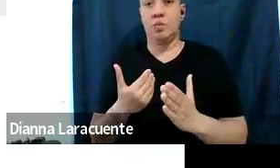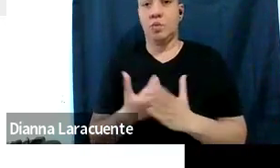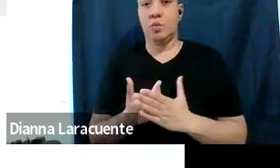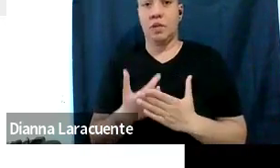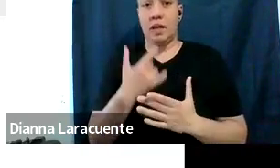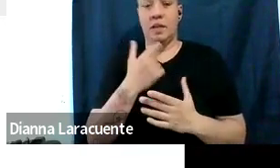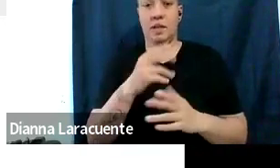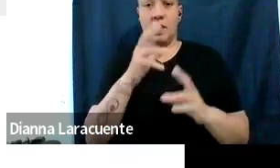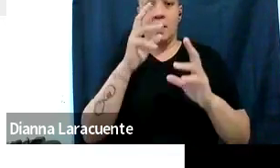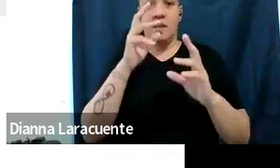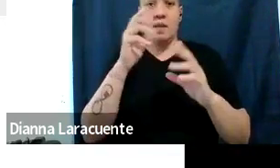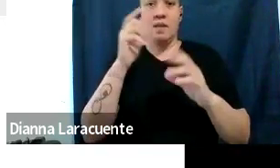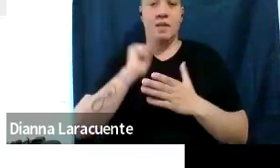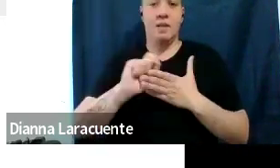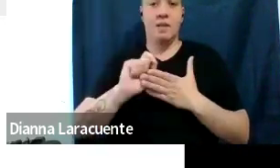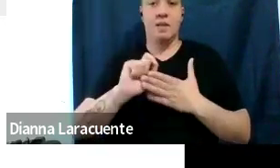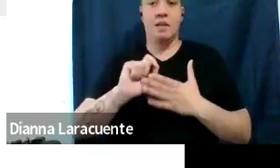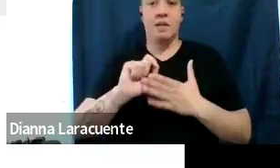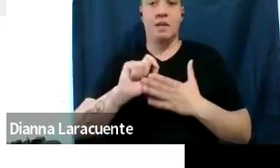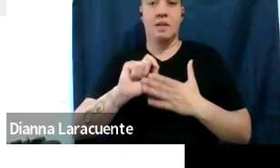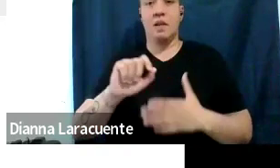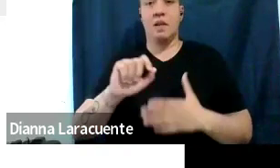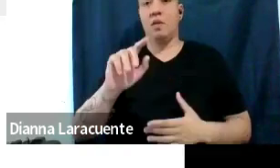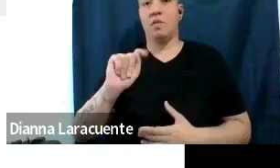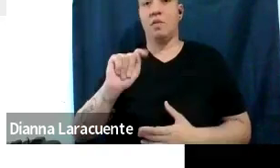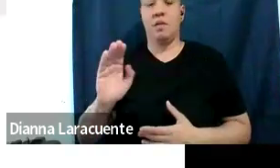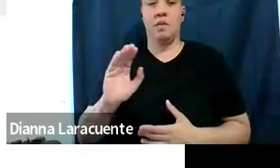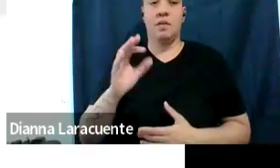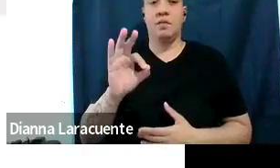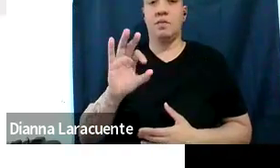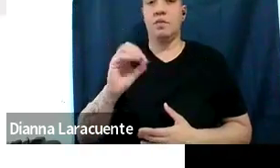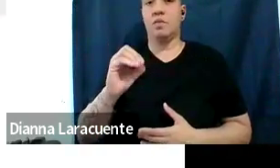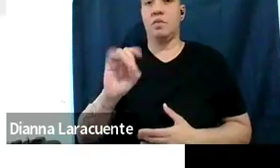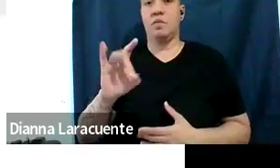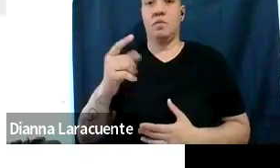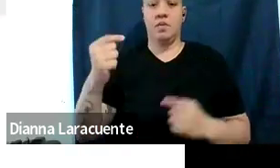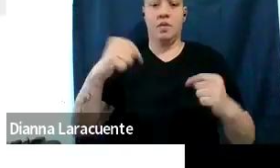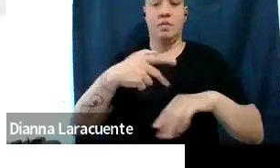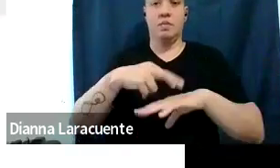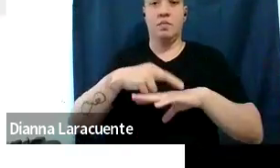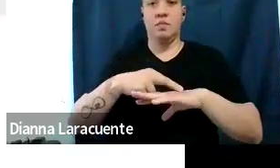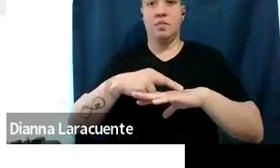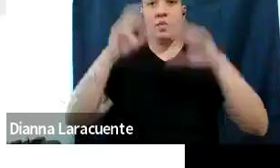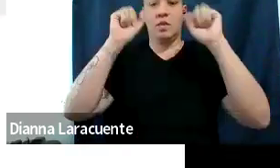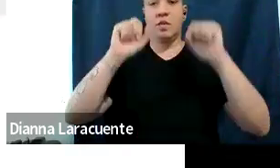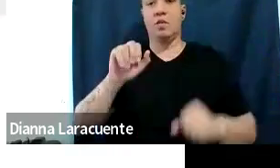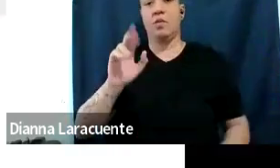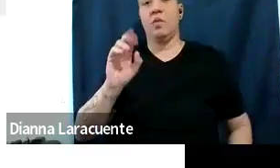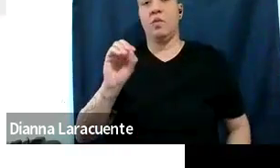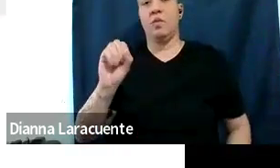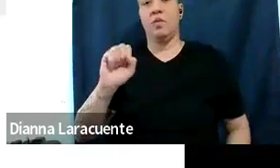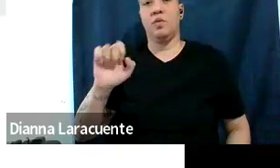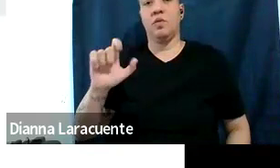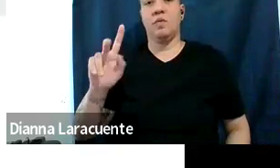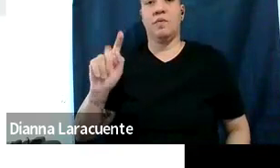secretario Taft en el 1908. Vinieron a Puerto Rico un día el presidente Roosevelt, el secretario Taft y el